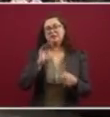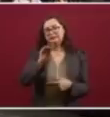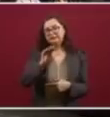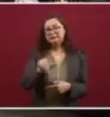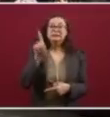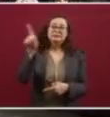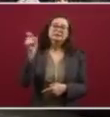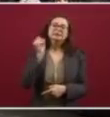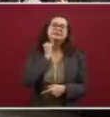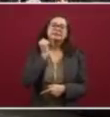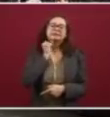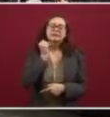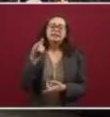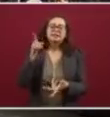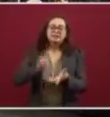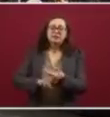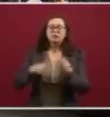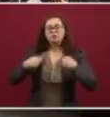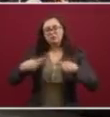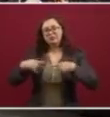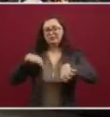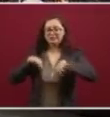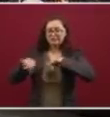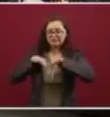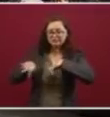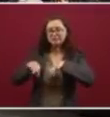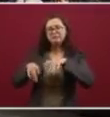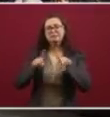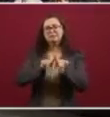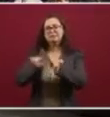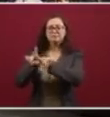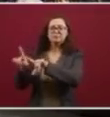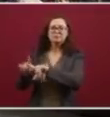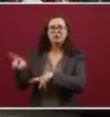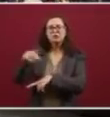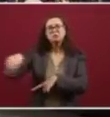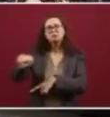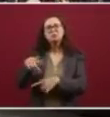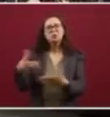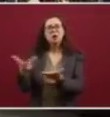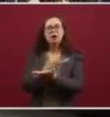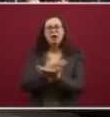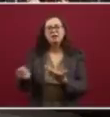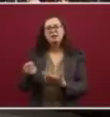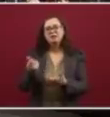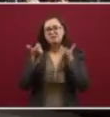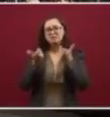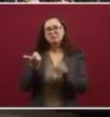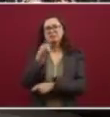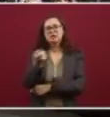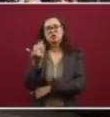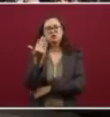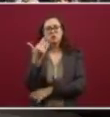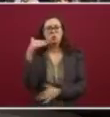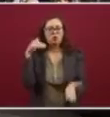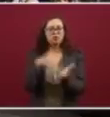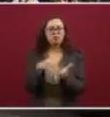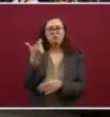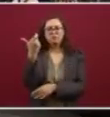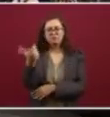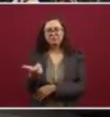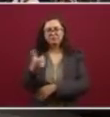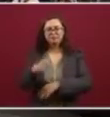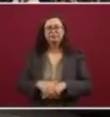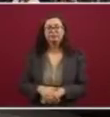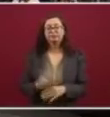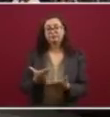de empleados, funcionarios que están ganando hasta más de 150,000 pesos. Al inicio de su administración se había